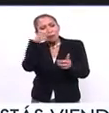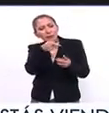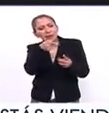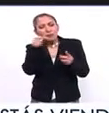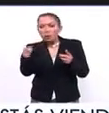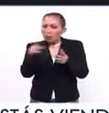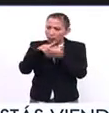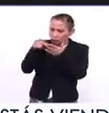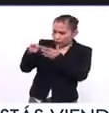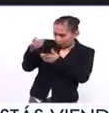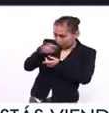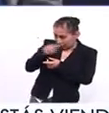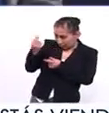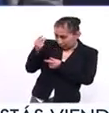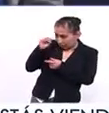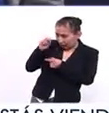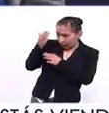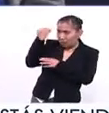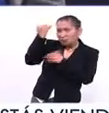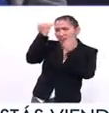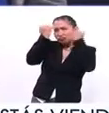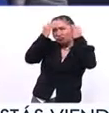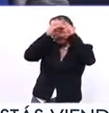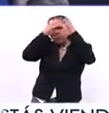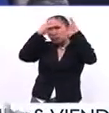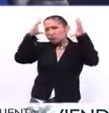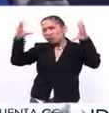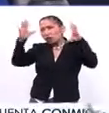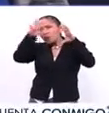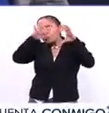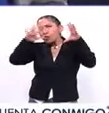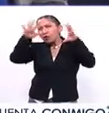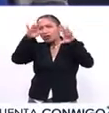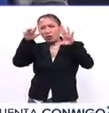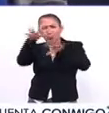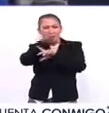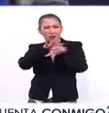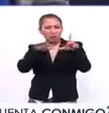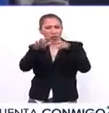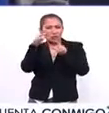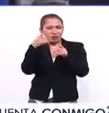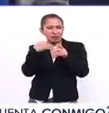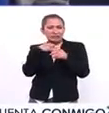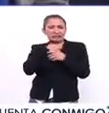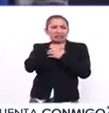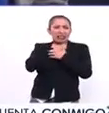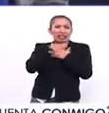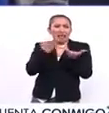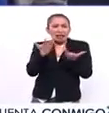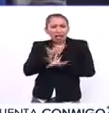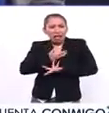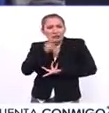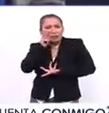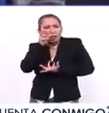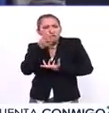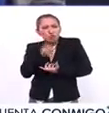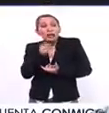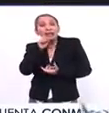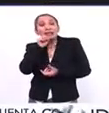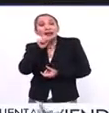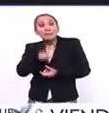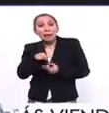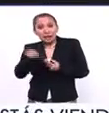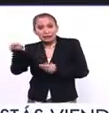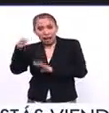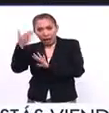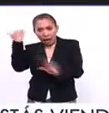el proyecto que se ve que tiene antes de pintar, estas atmósferas medio asfixiantes y depresivas. Y además,